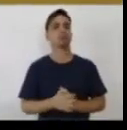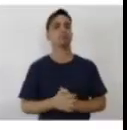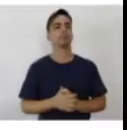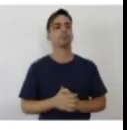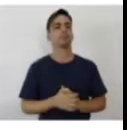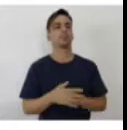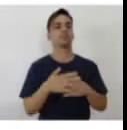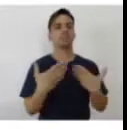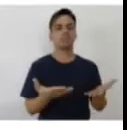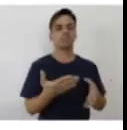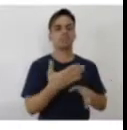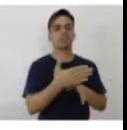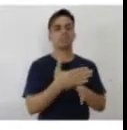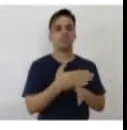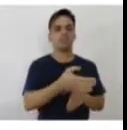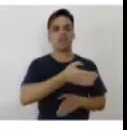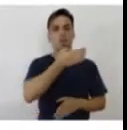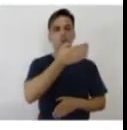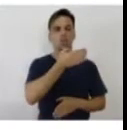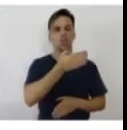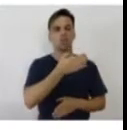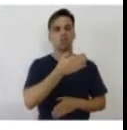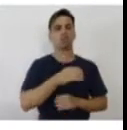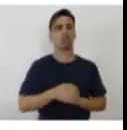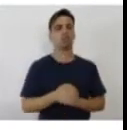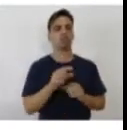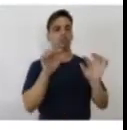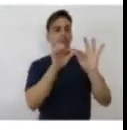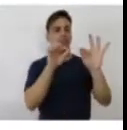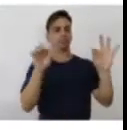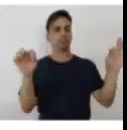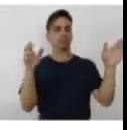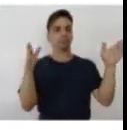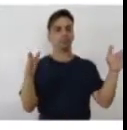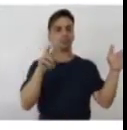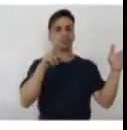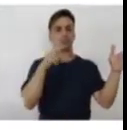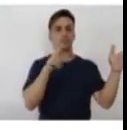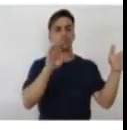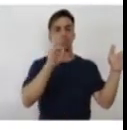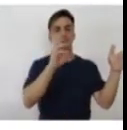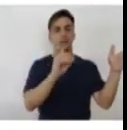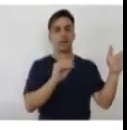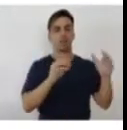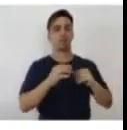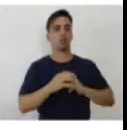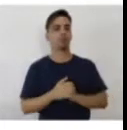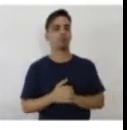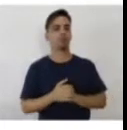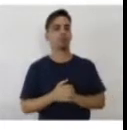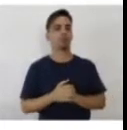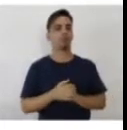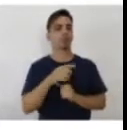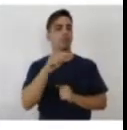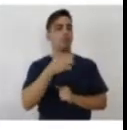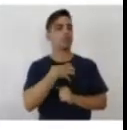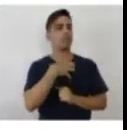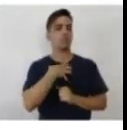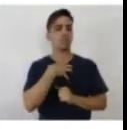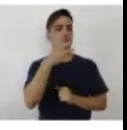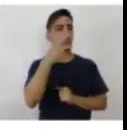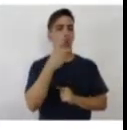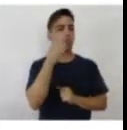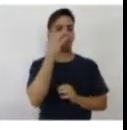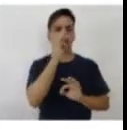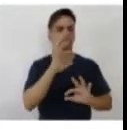veamos qué cosa es un intervalo numérico. Ahí lo tienen, son subconjuntos de números reales cuyos extremos pueden pertenecer